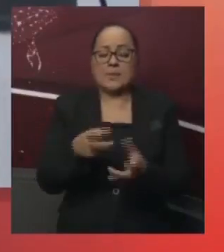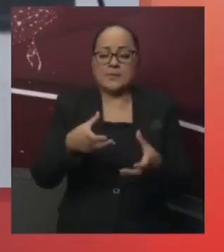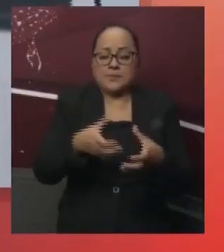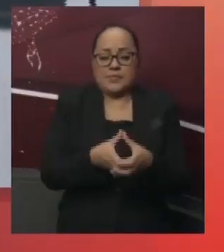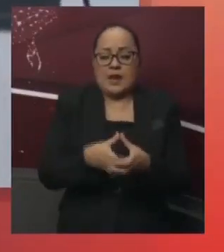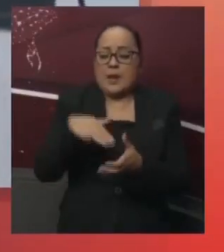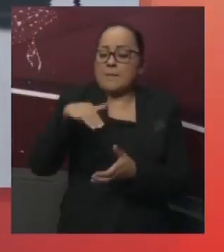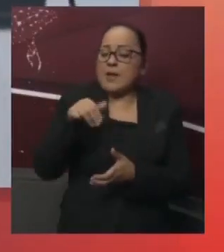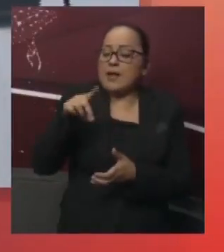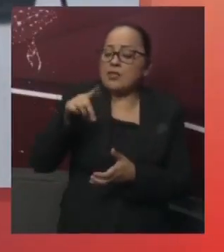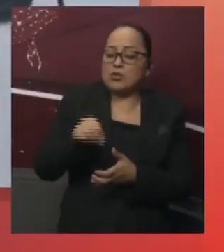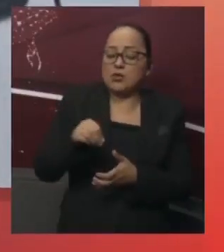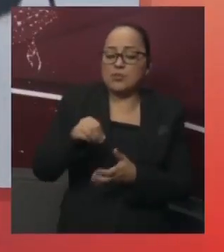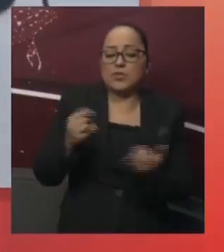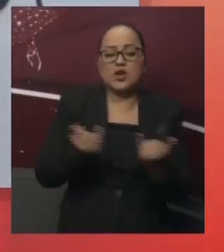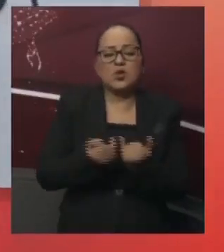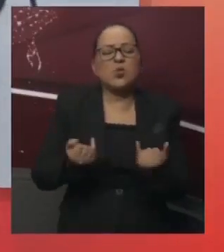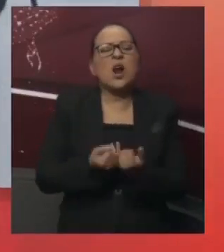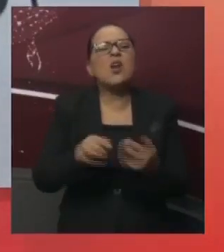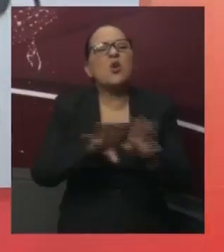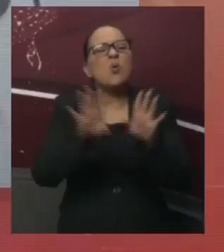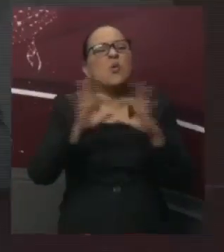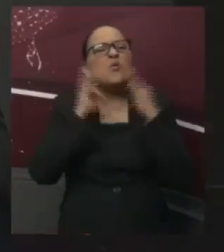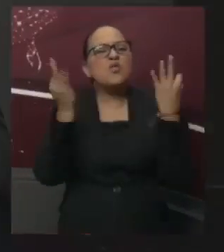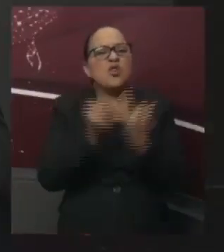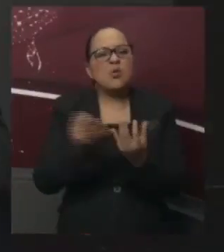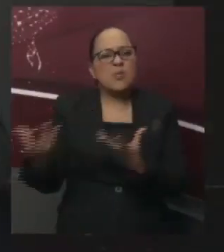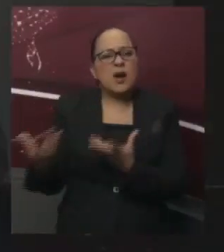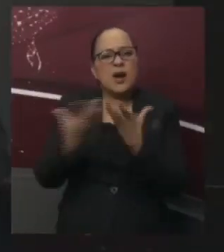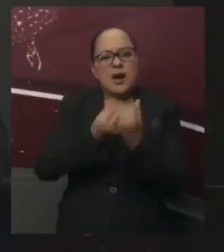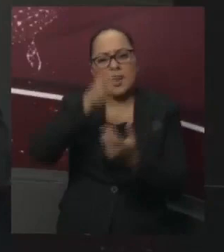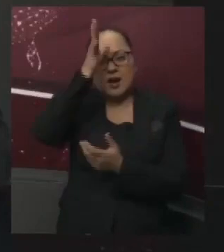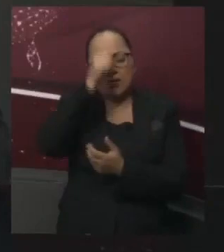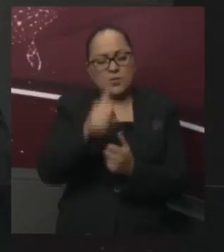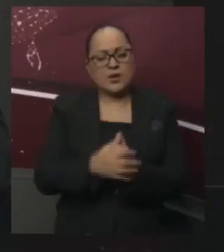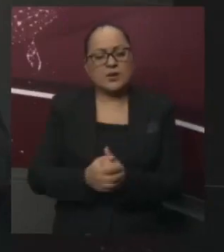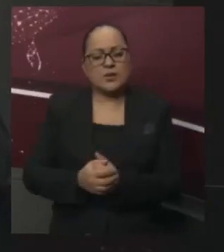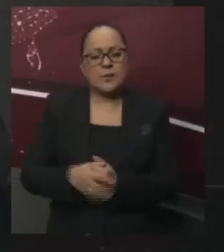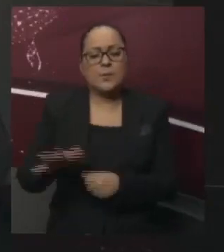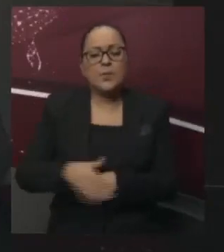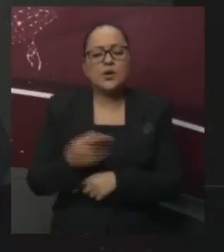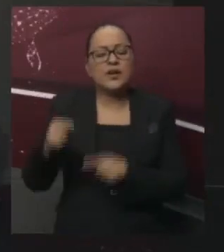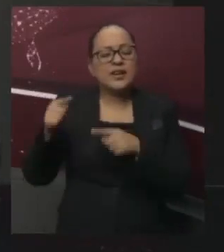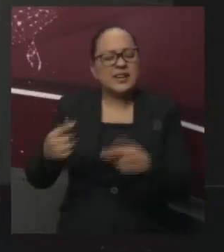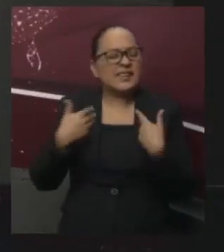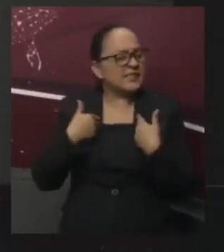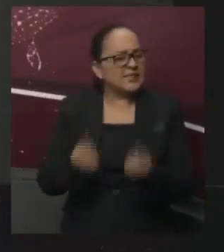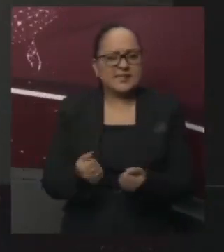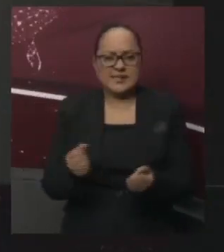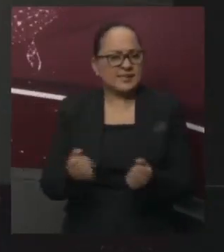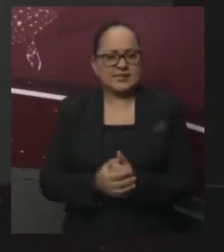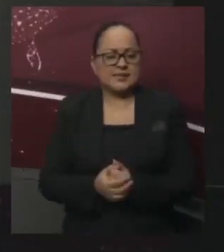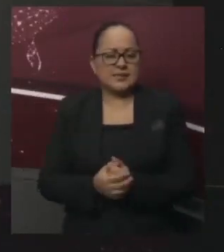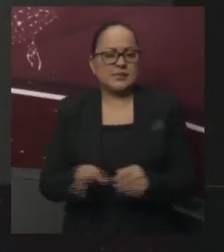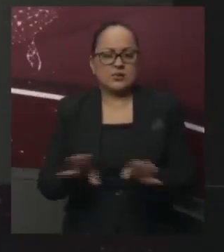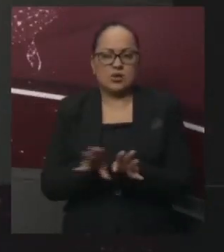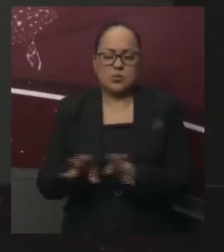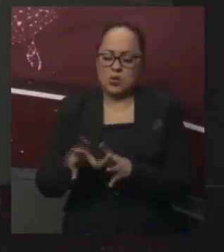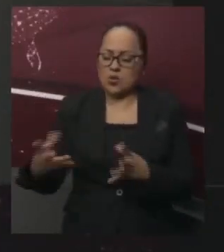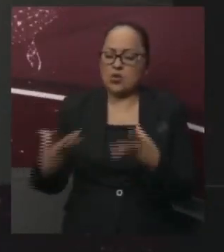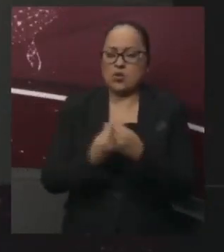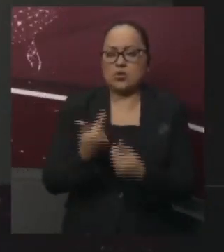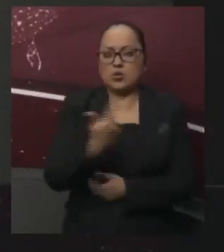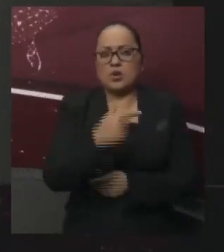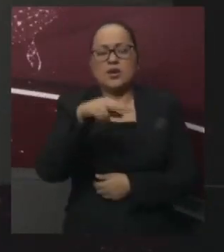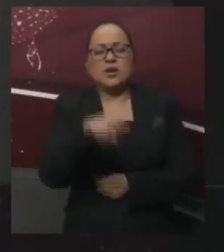la temática de los convenios, y todo eso es porque ellos no entienden bien cómo van a coordinarse con la Guardia